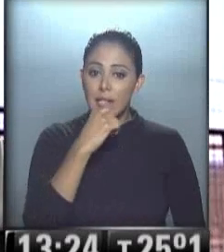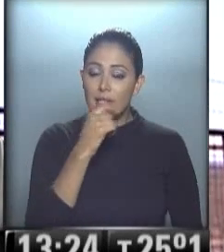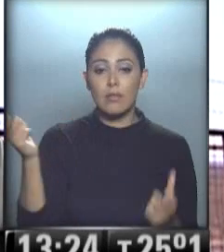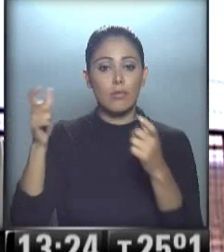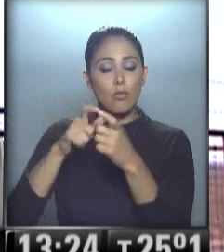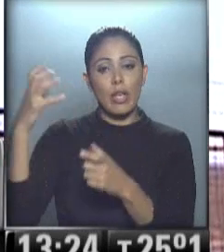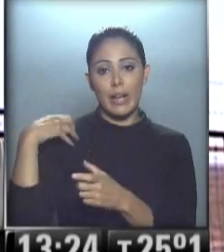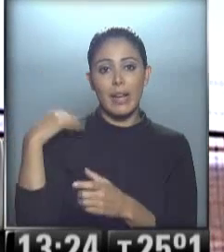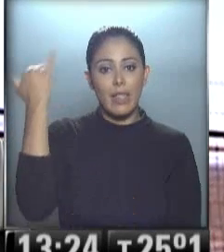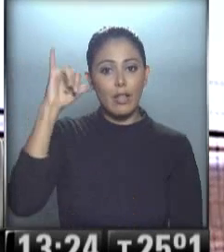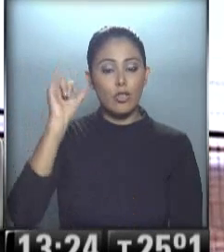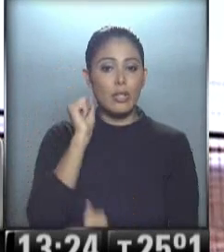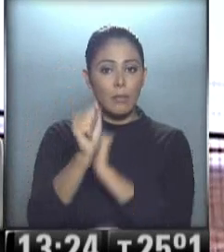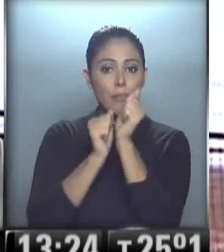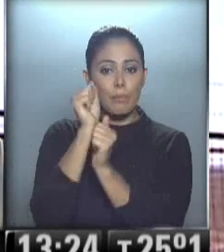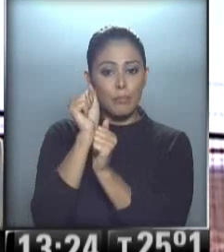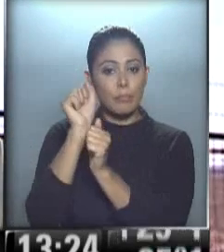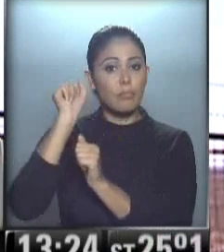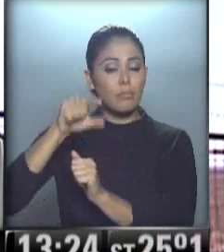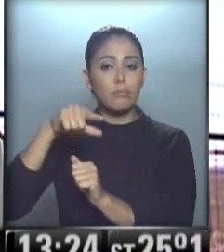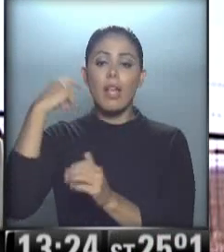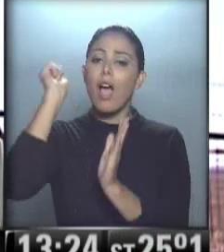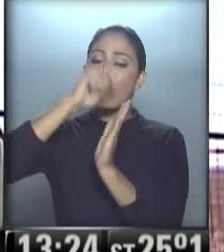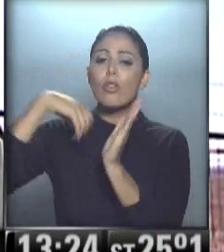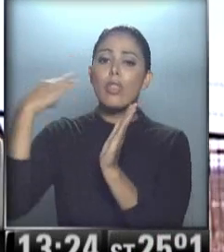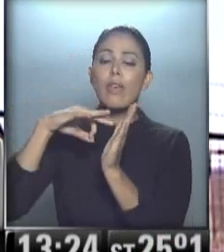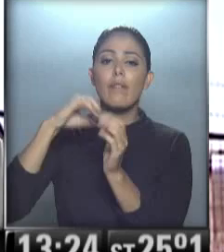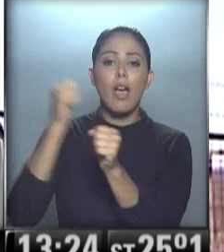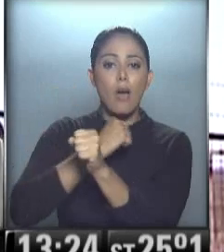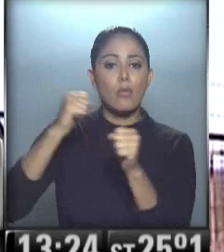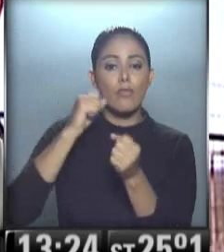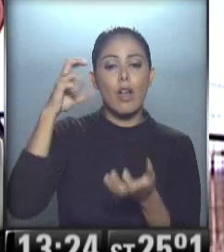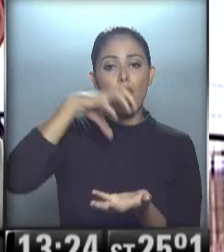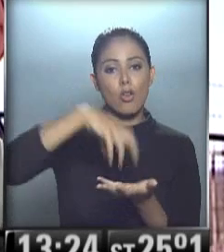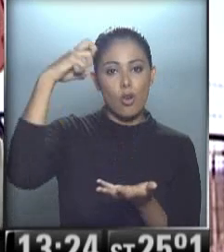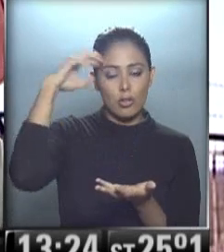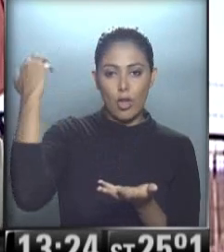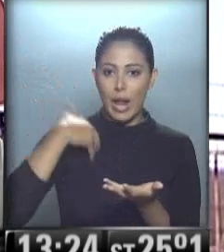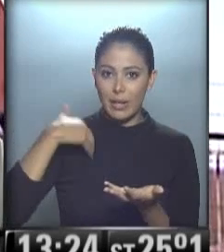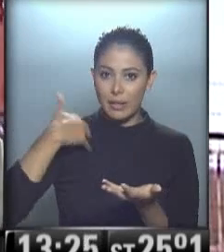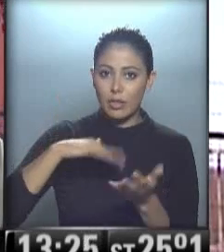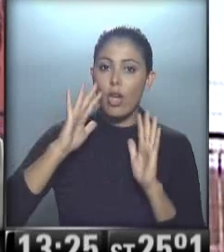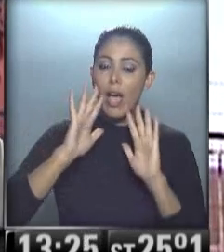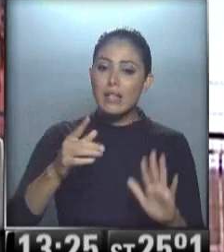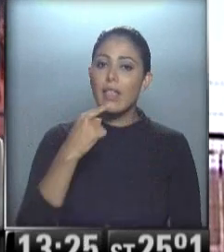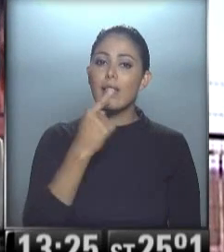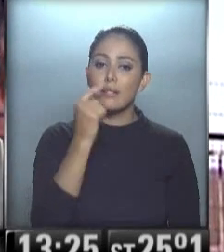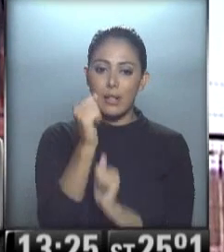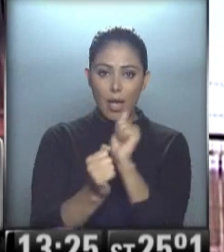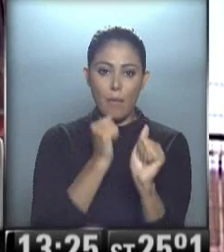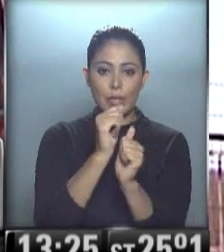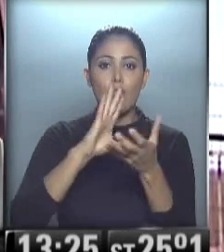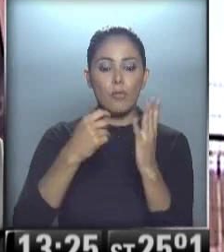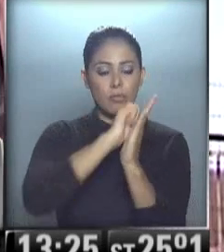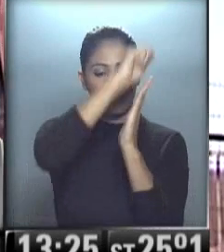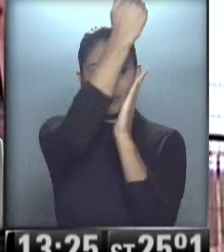junta general de accionistas de repsol El acuerdo deberá ser aprobado por el congreso argentino de acuerdo consignó la empresa a través de